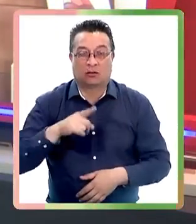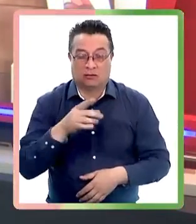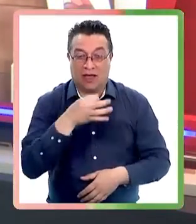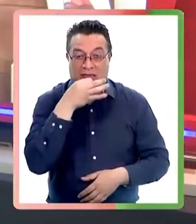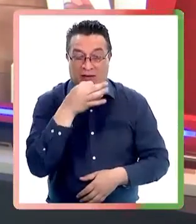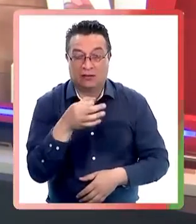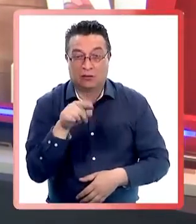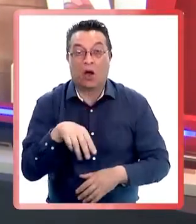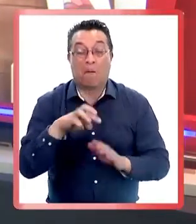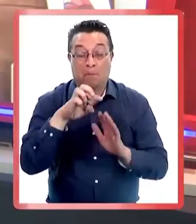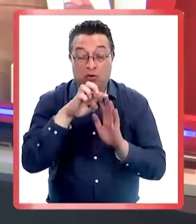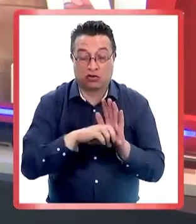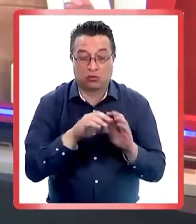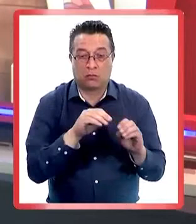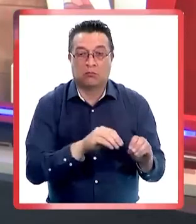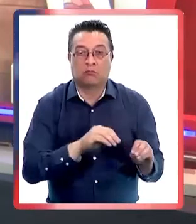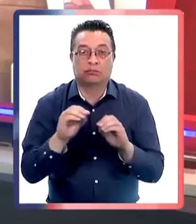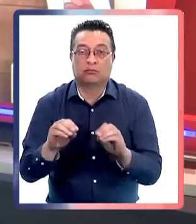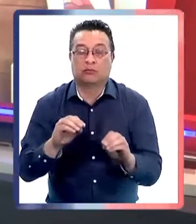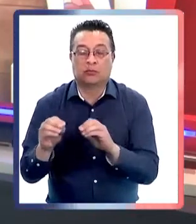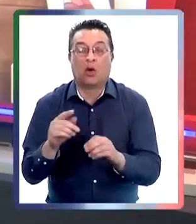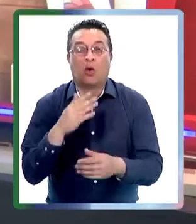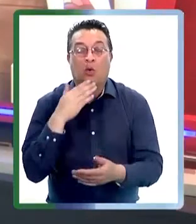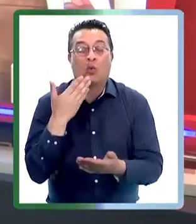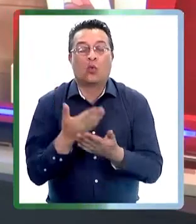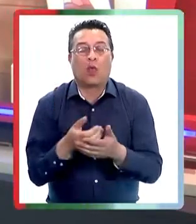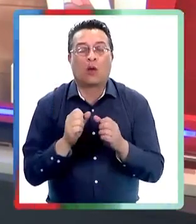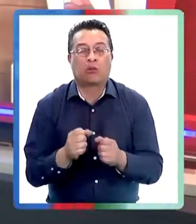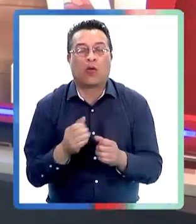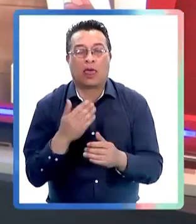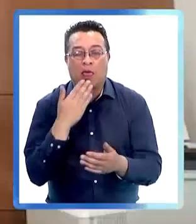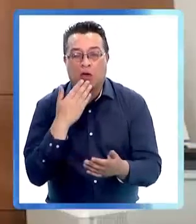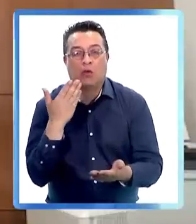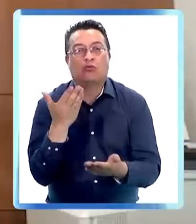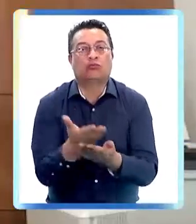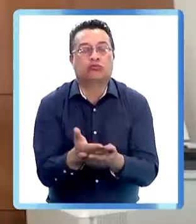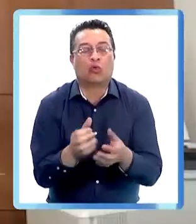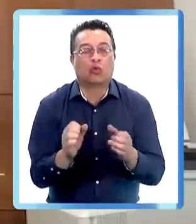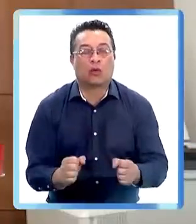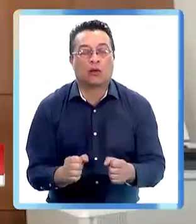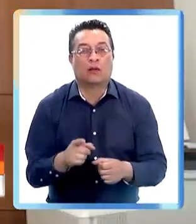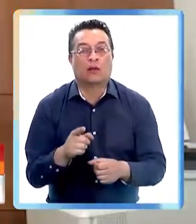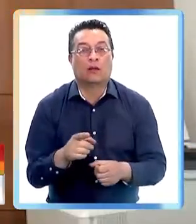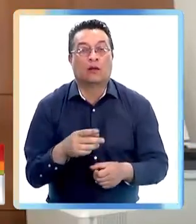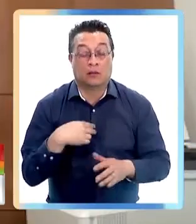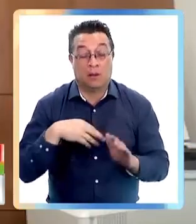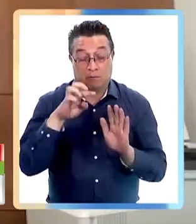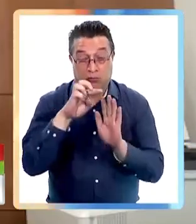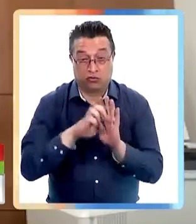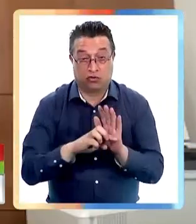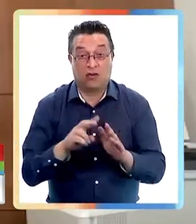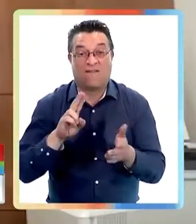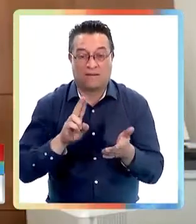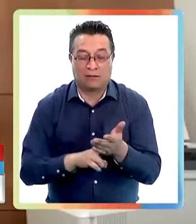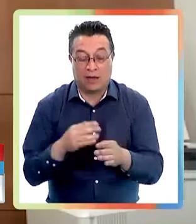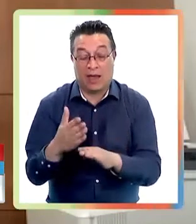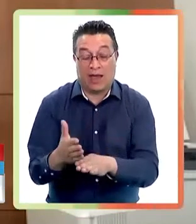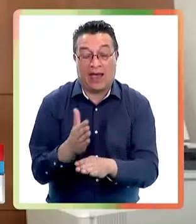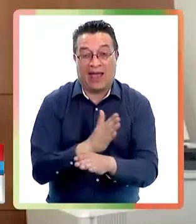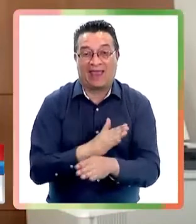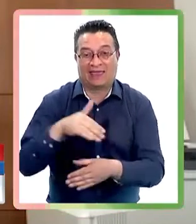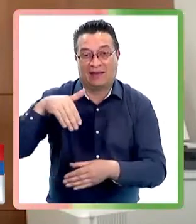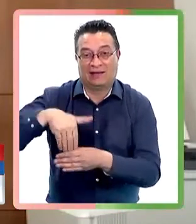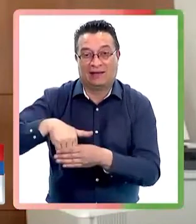este proyecto se ha ido aplazando. ¿Cuándo se espera que se pueda presentar? Bueno, el proyecto en realidad estaba para presentarse antes